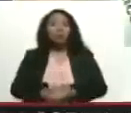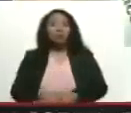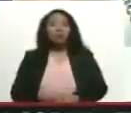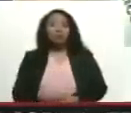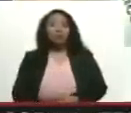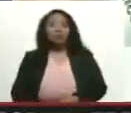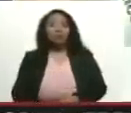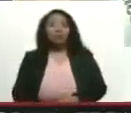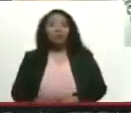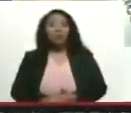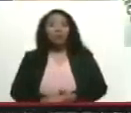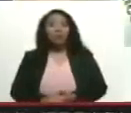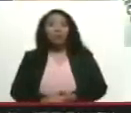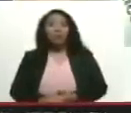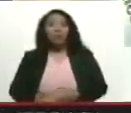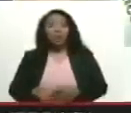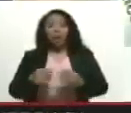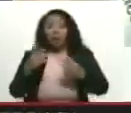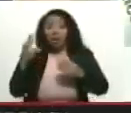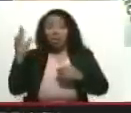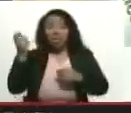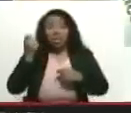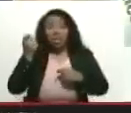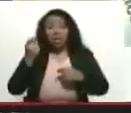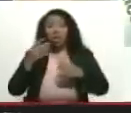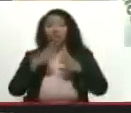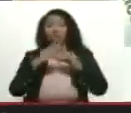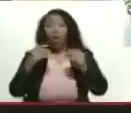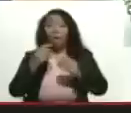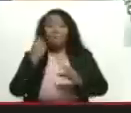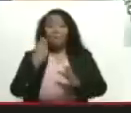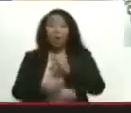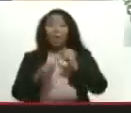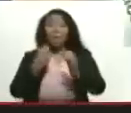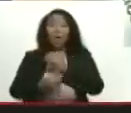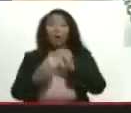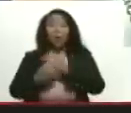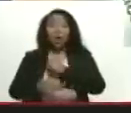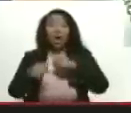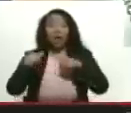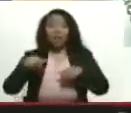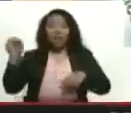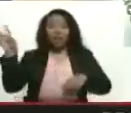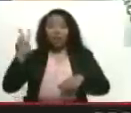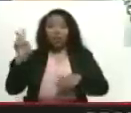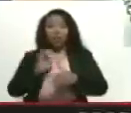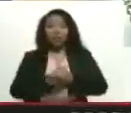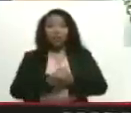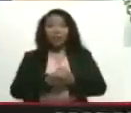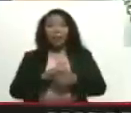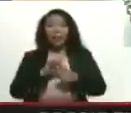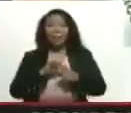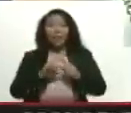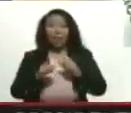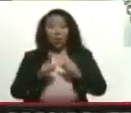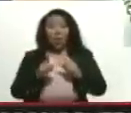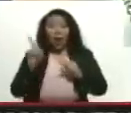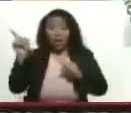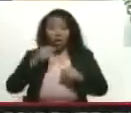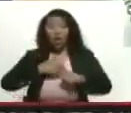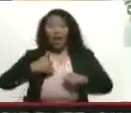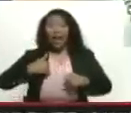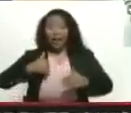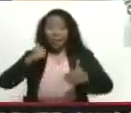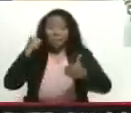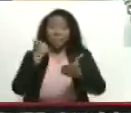llegaran millones de venezolanos, no llegó nadie y se fueron huyendo del país. Pero el intento era matar